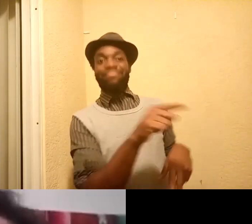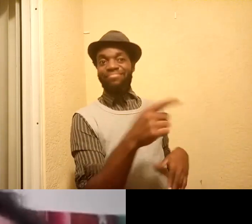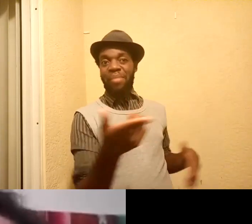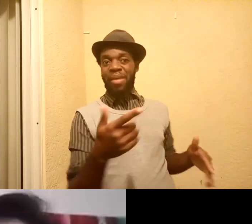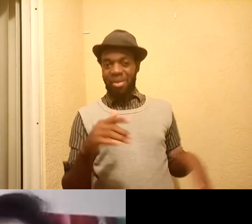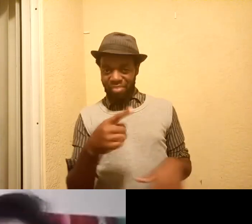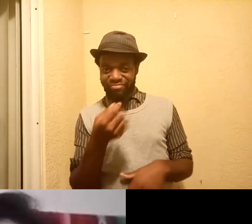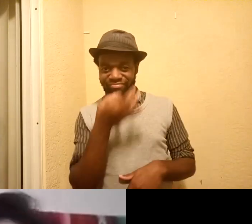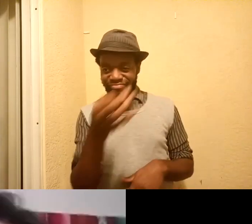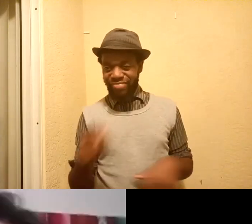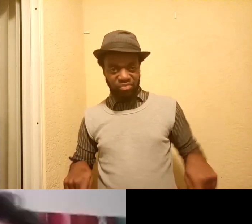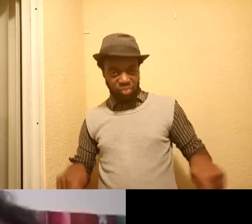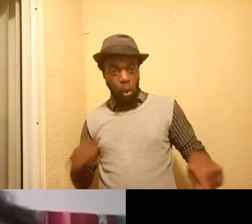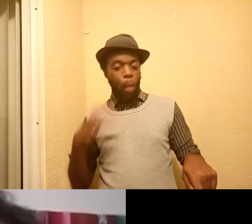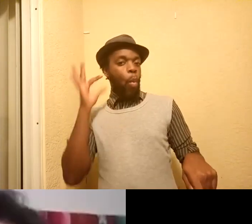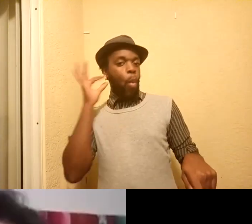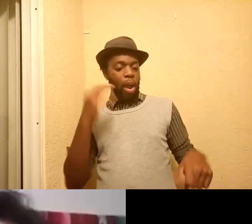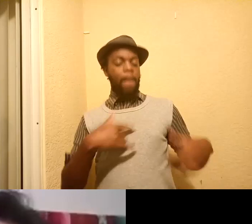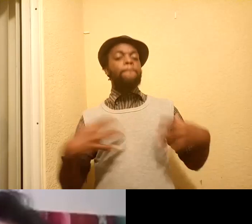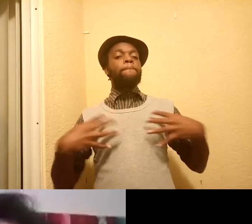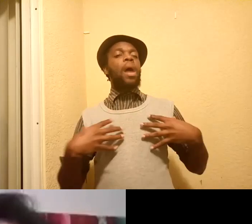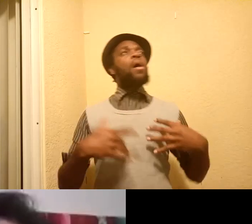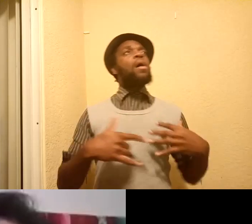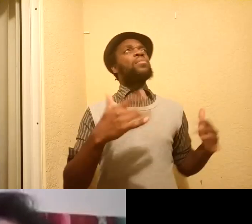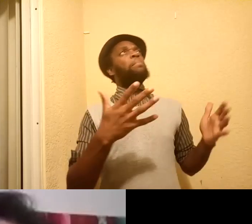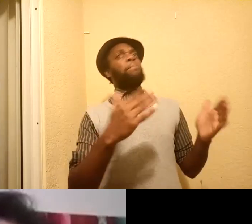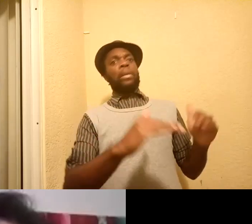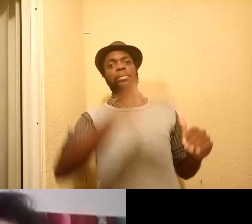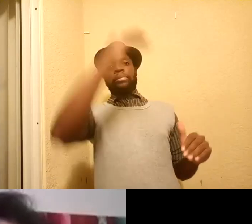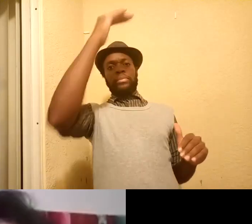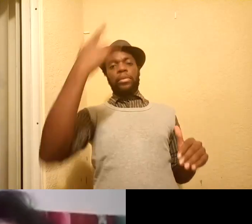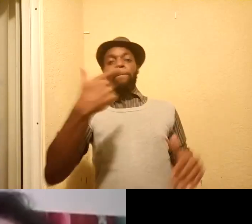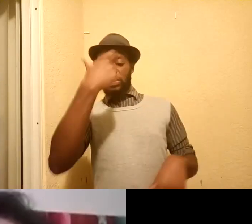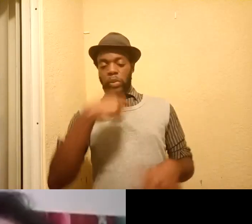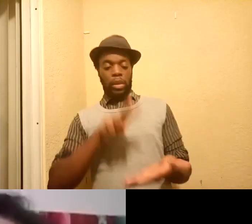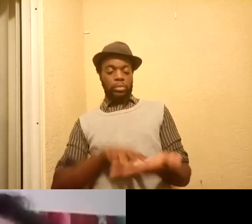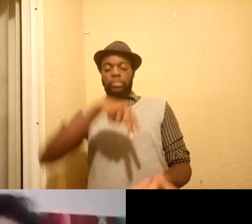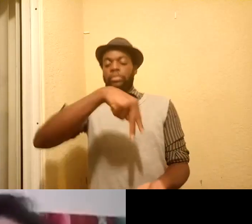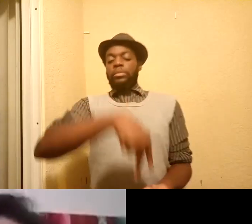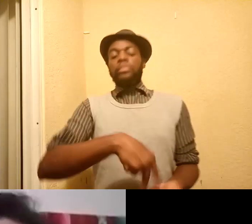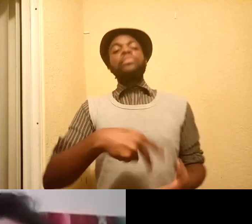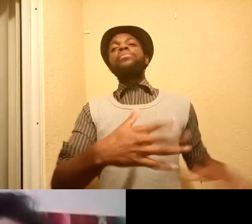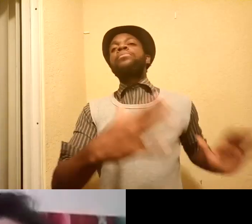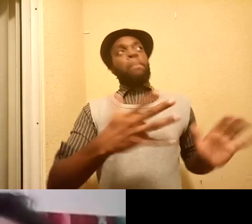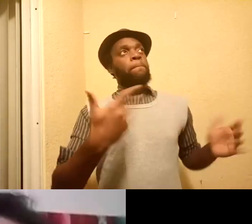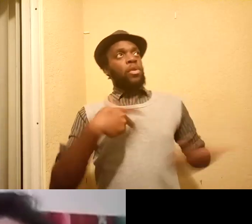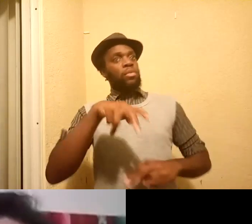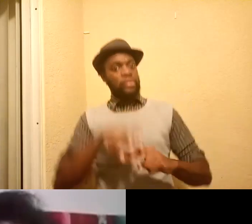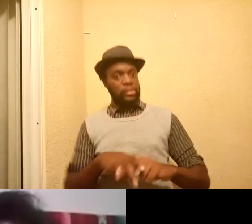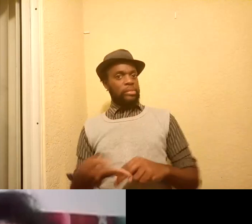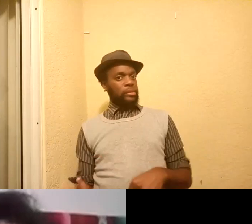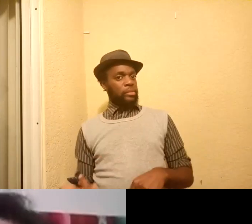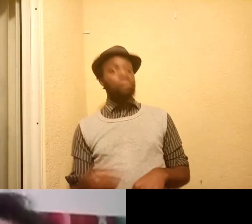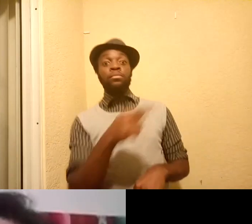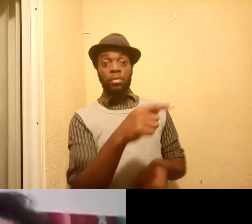atención que tiene dentro de los espacios de control ginecobstétrico, camillas que son muy